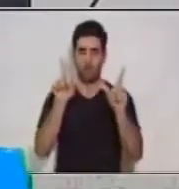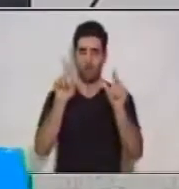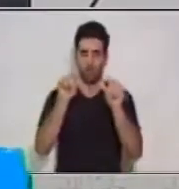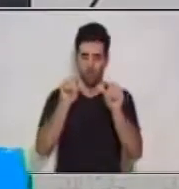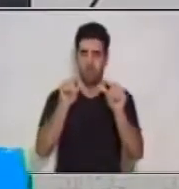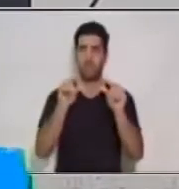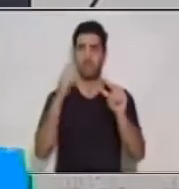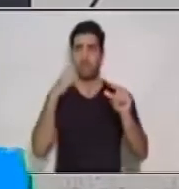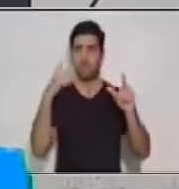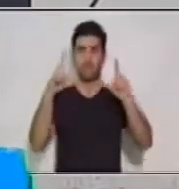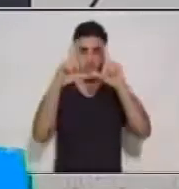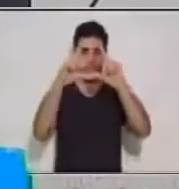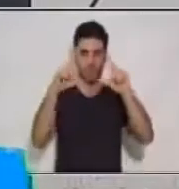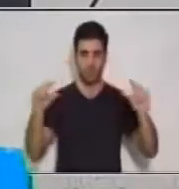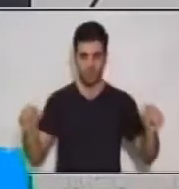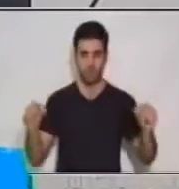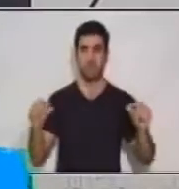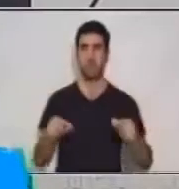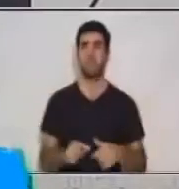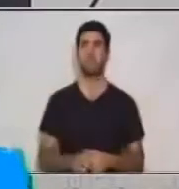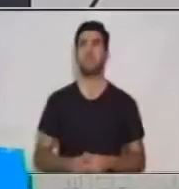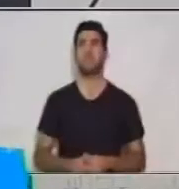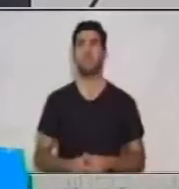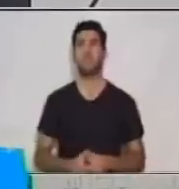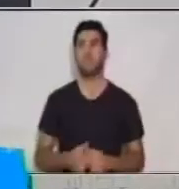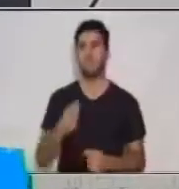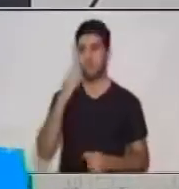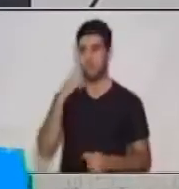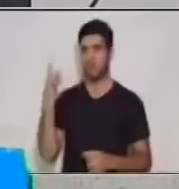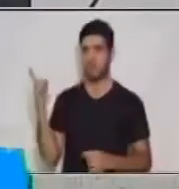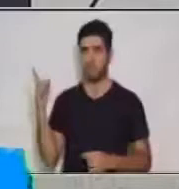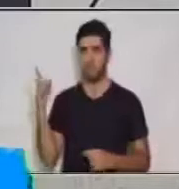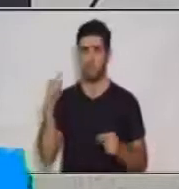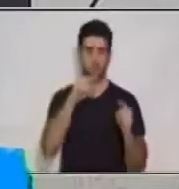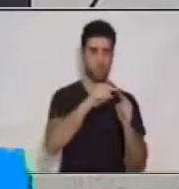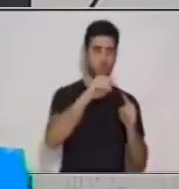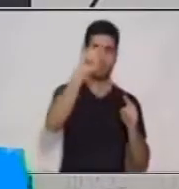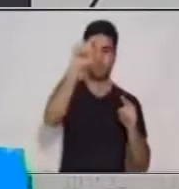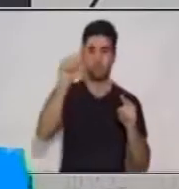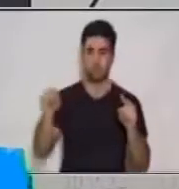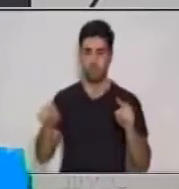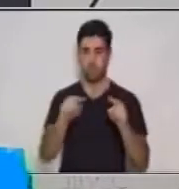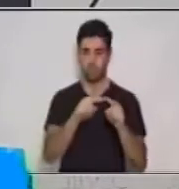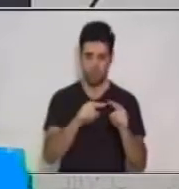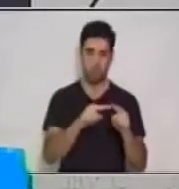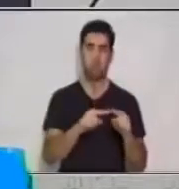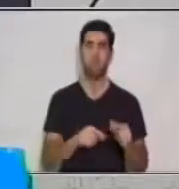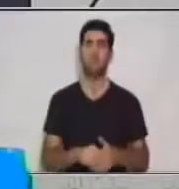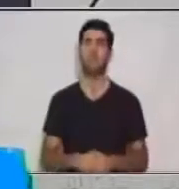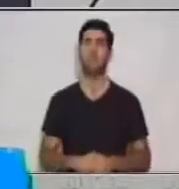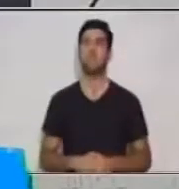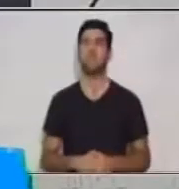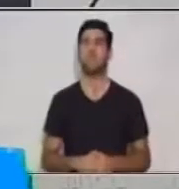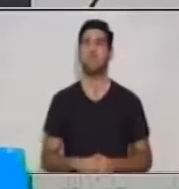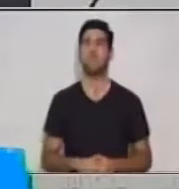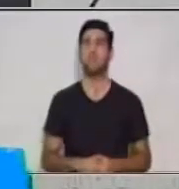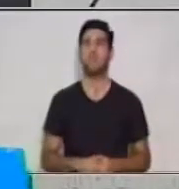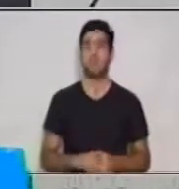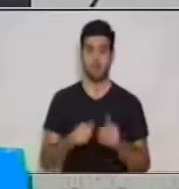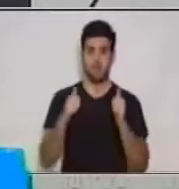forman un triángulo acutángulo con tres ángulos menores a 90 grados.